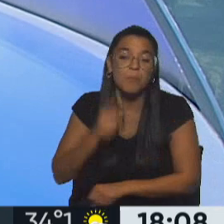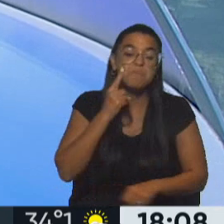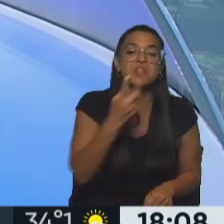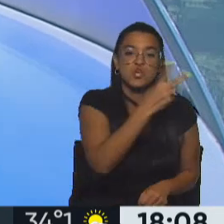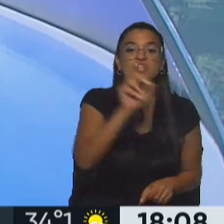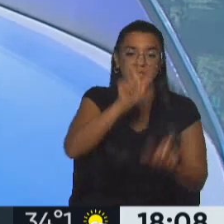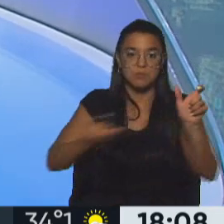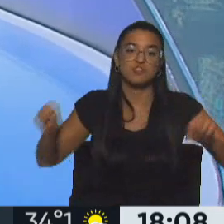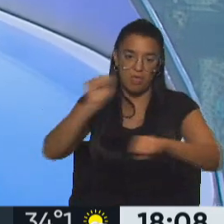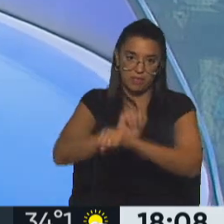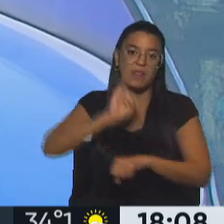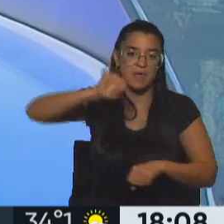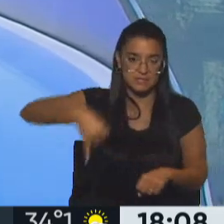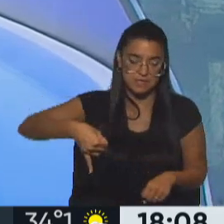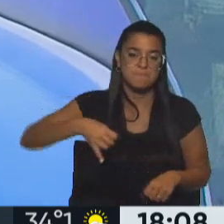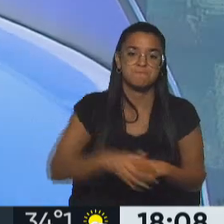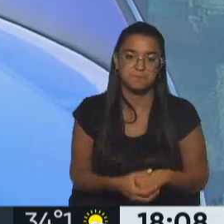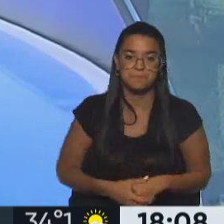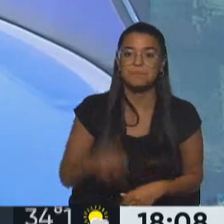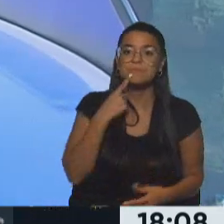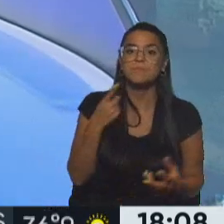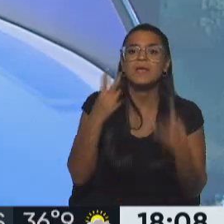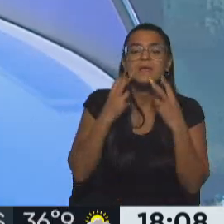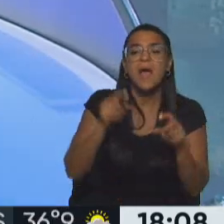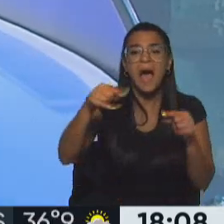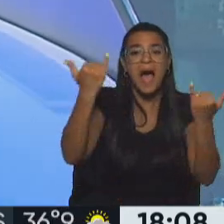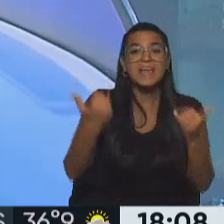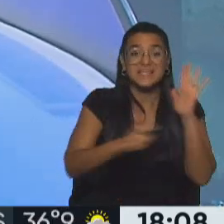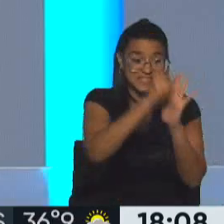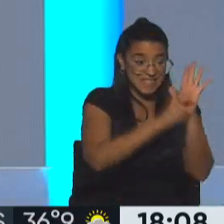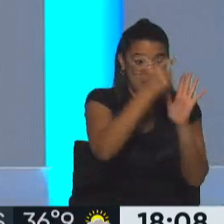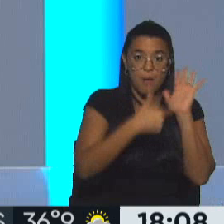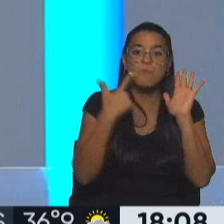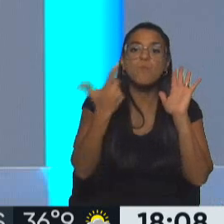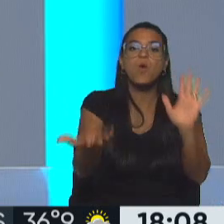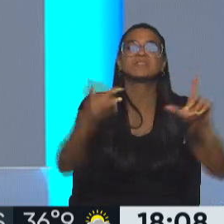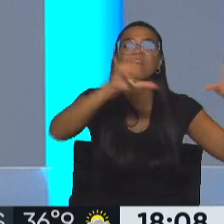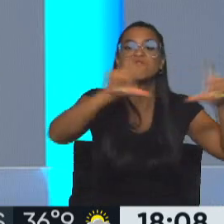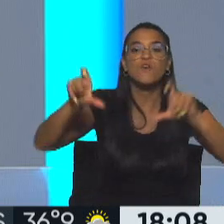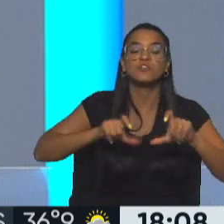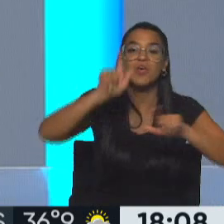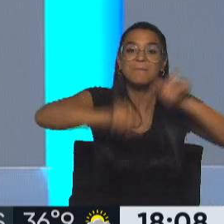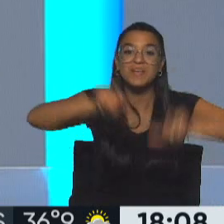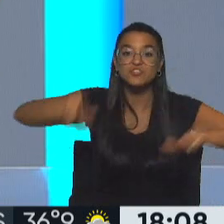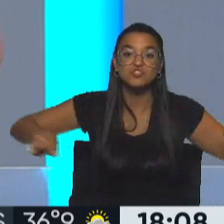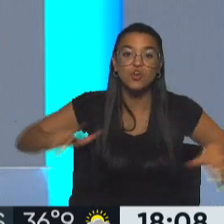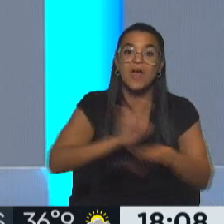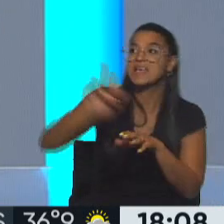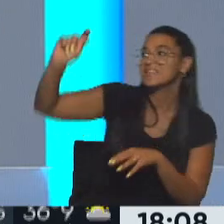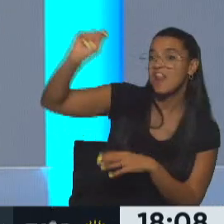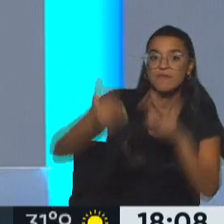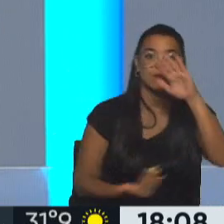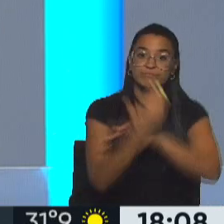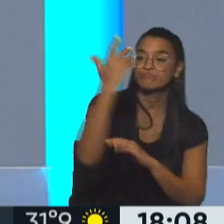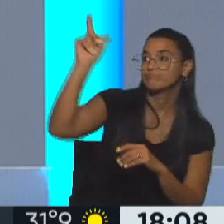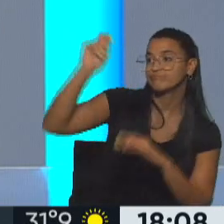1200 detenidos hay páginas de Instagram Horacio donde se muestran fotos de los bolsonaristas que hacían selfies y